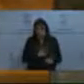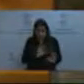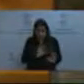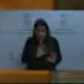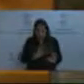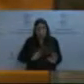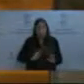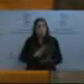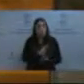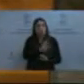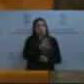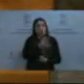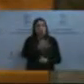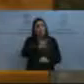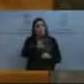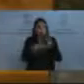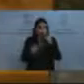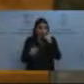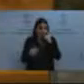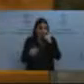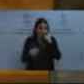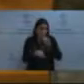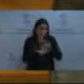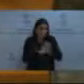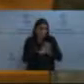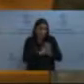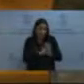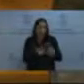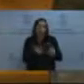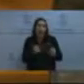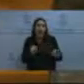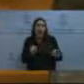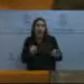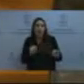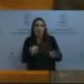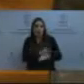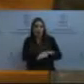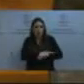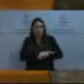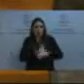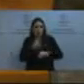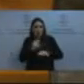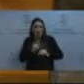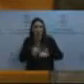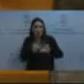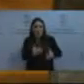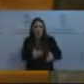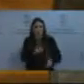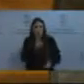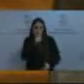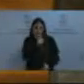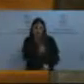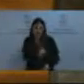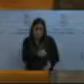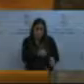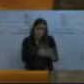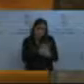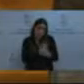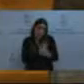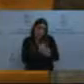subvención de los 50 euros, aunque el Gobierno la haya ampliado a un año, con lo cual durante un año